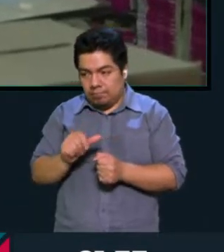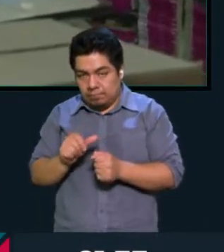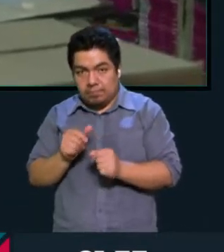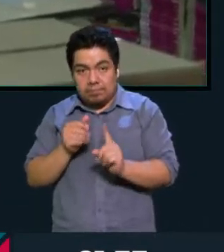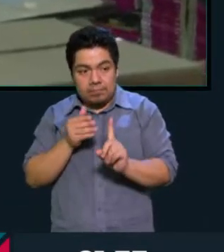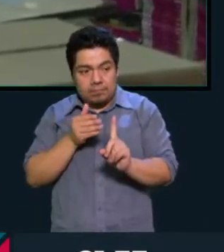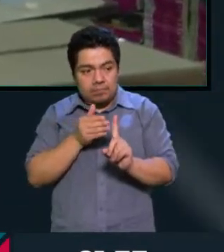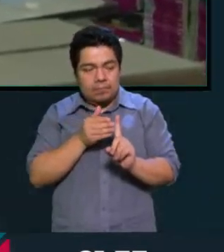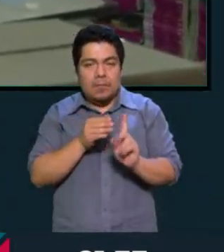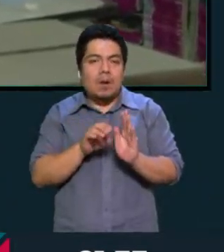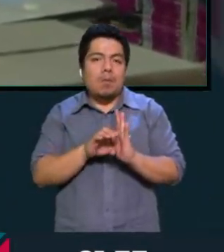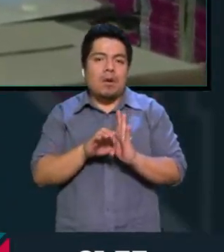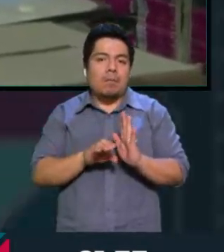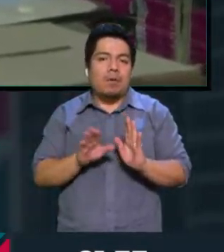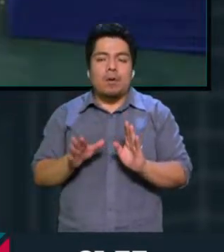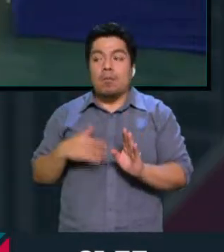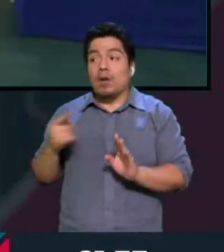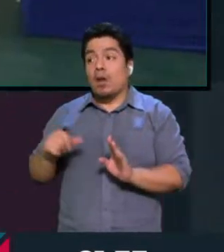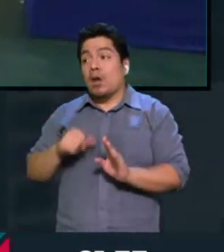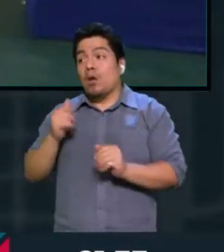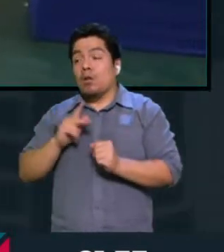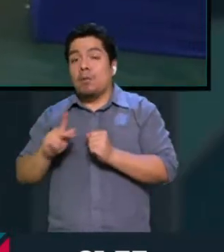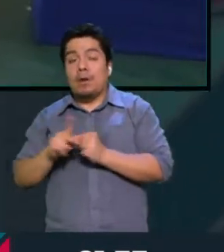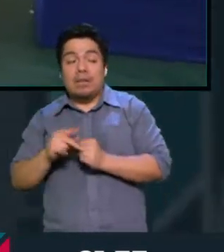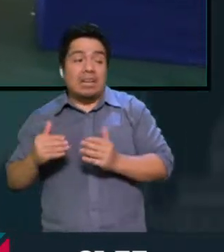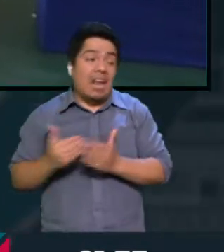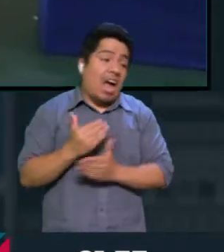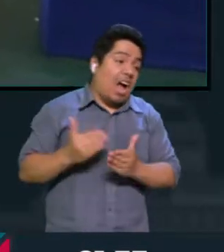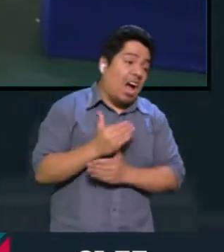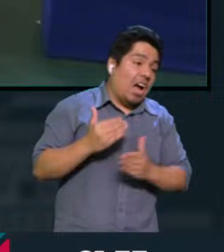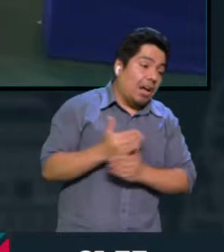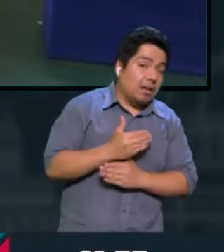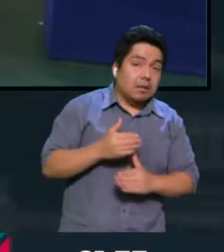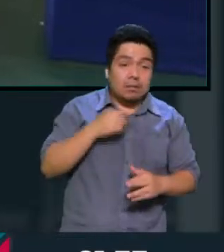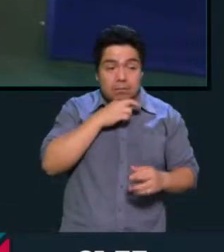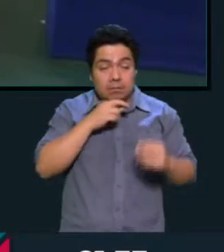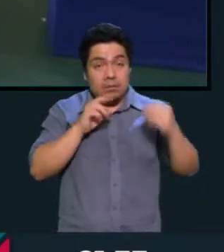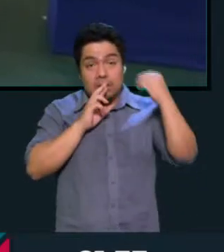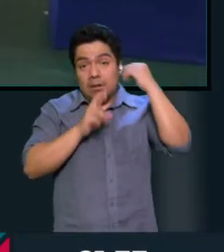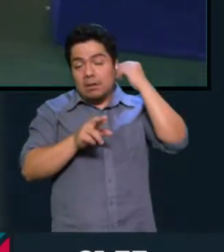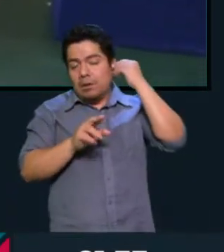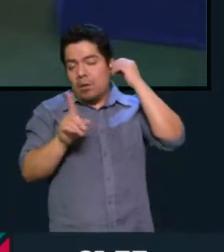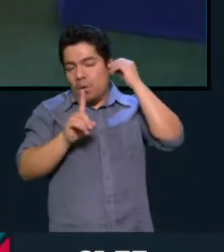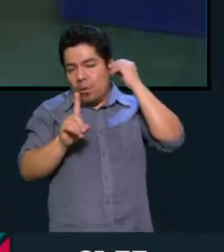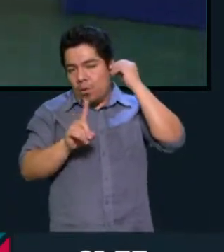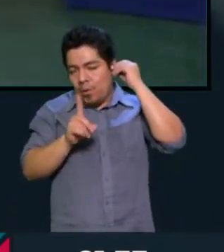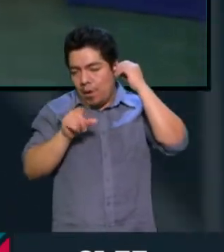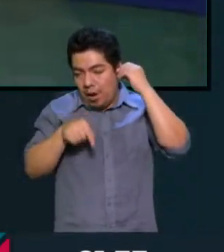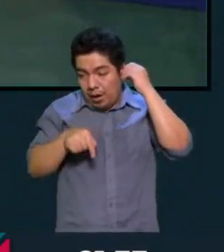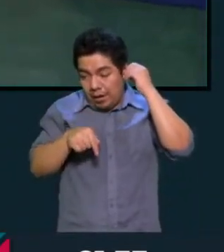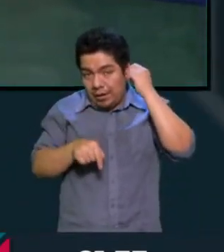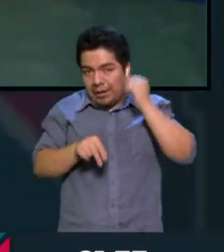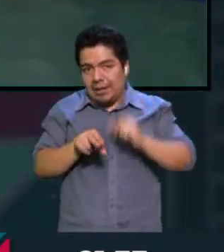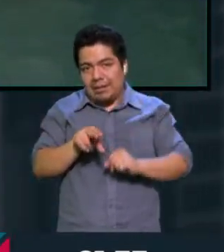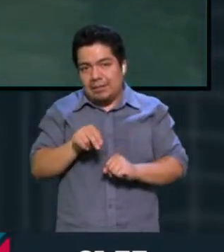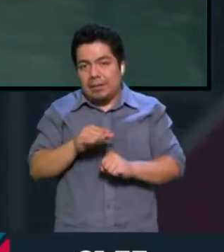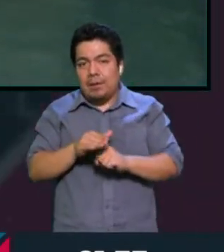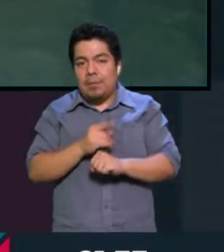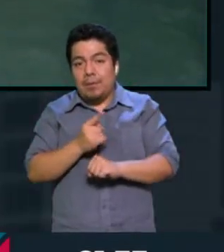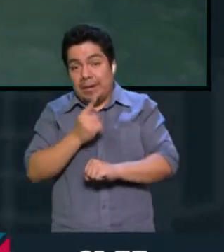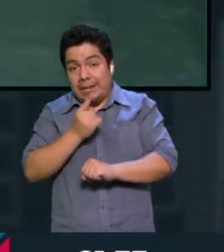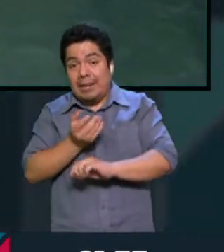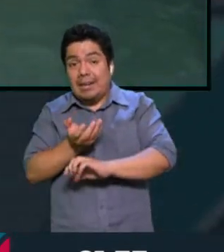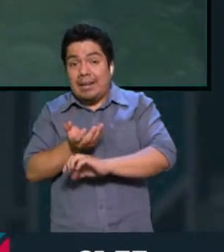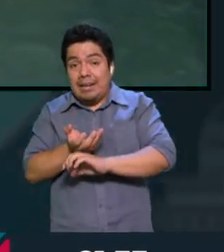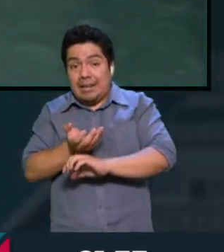bueno, pues no por presiones se va a resolver esa situación, y menos ahora cuando Estados Unidos